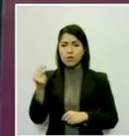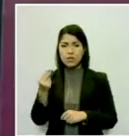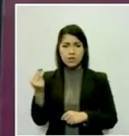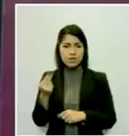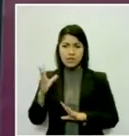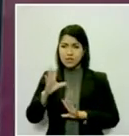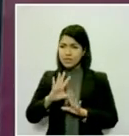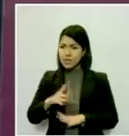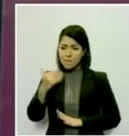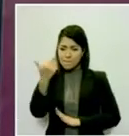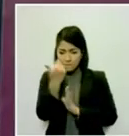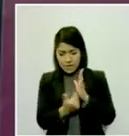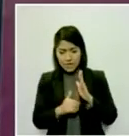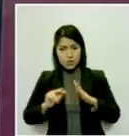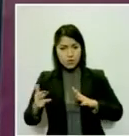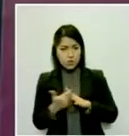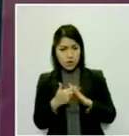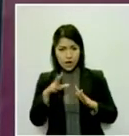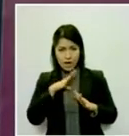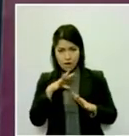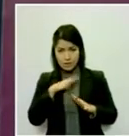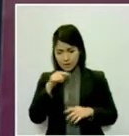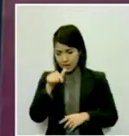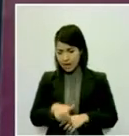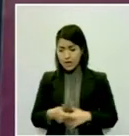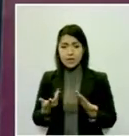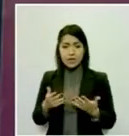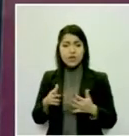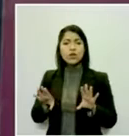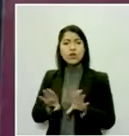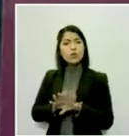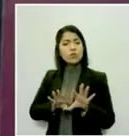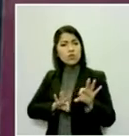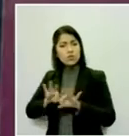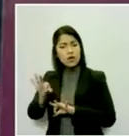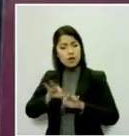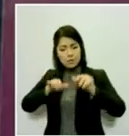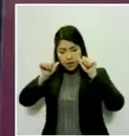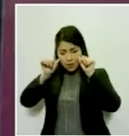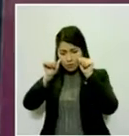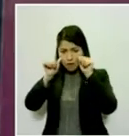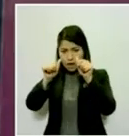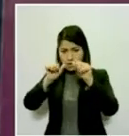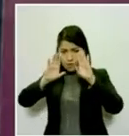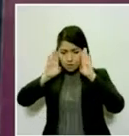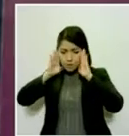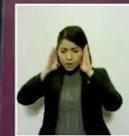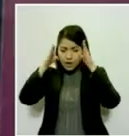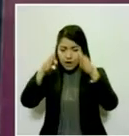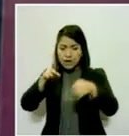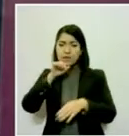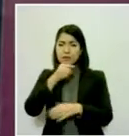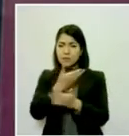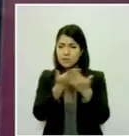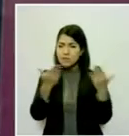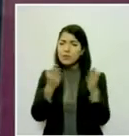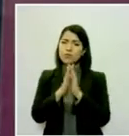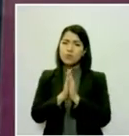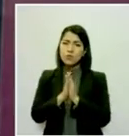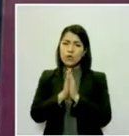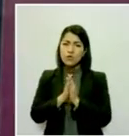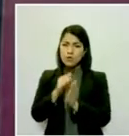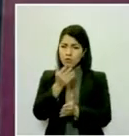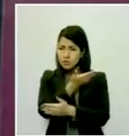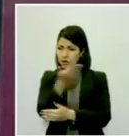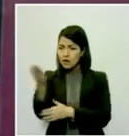esos primeros lugares con un trabajo consistente en esta materia y pedirle a la ciudadanía que tengan confianza en eso,